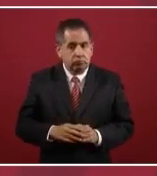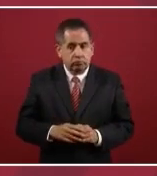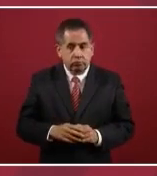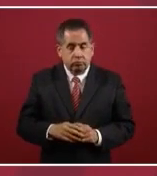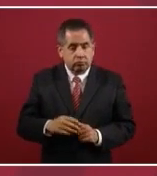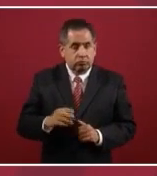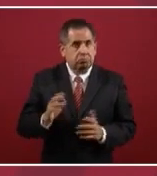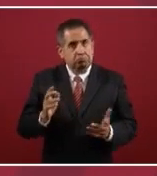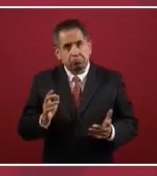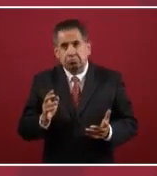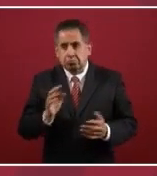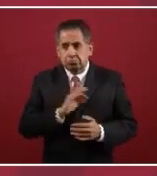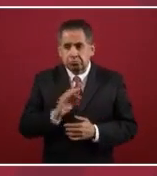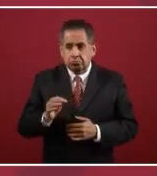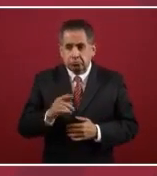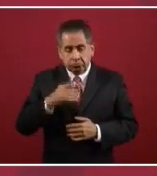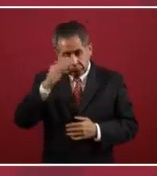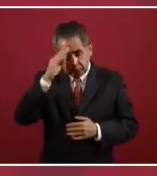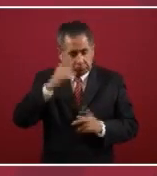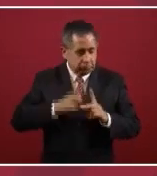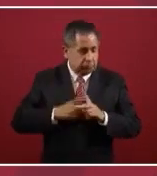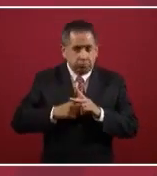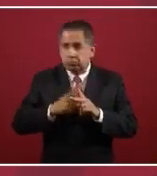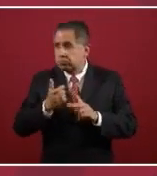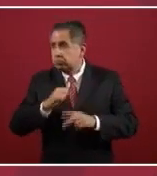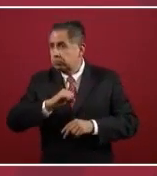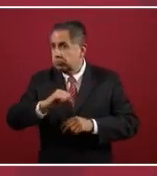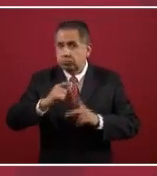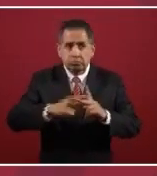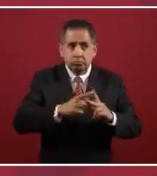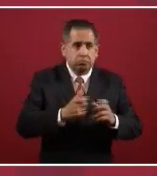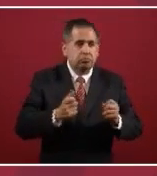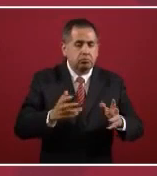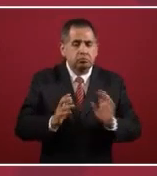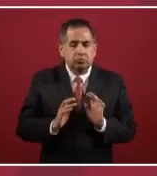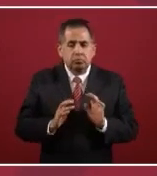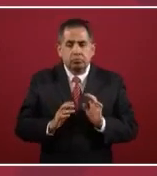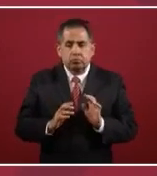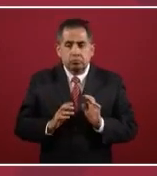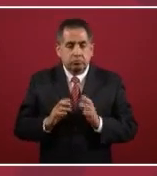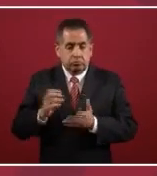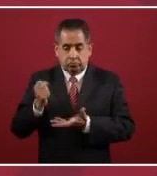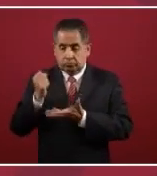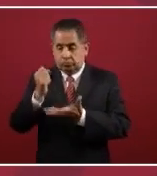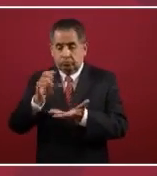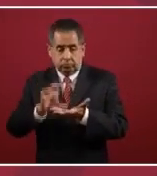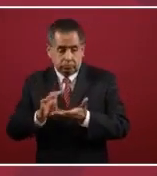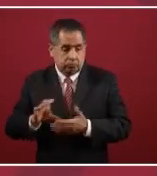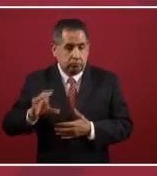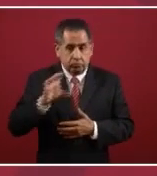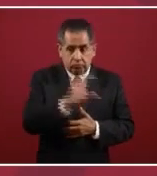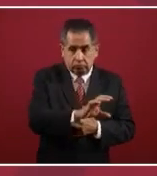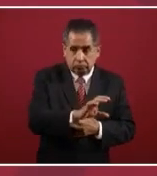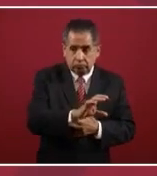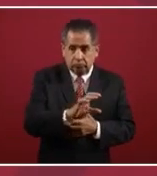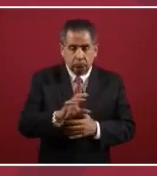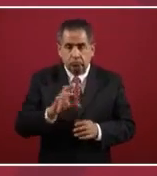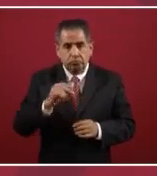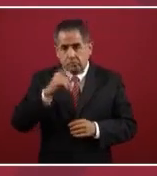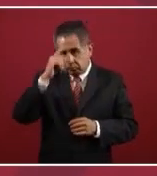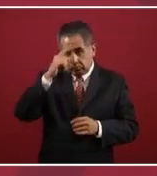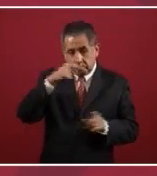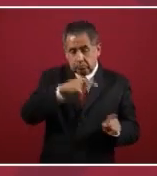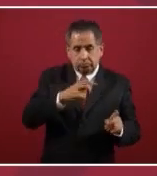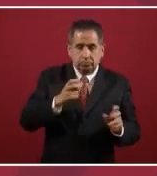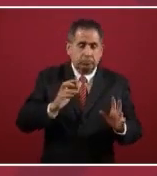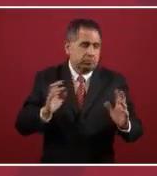cuando menos, considerando la inflación, y cuando se envió el presupuesto, no se tomó en cuenta eso.